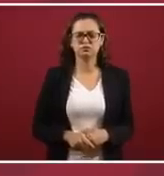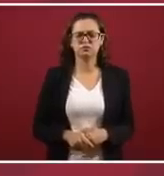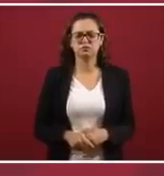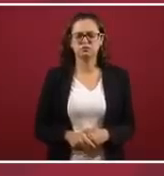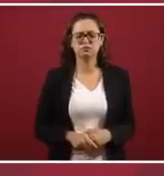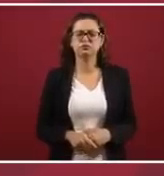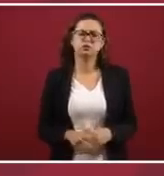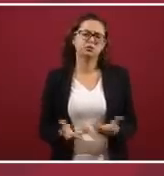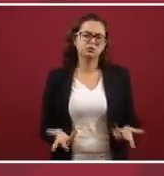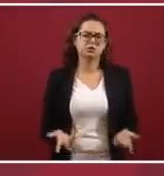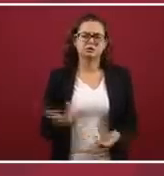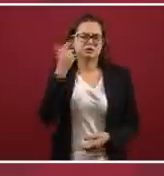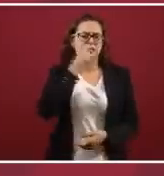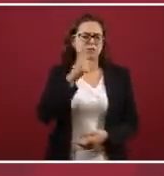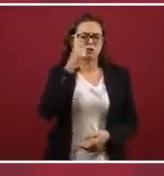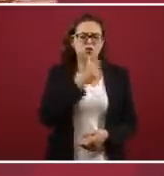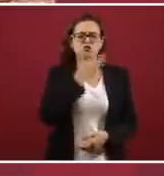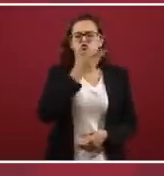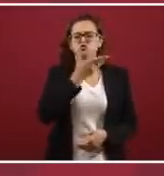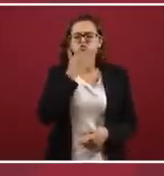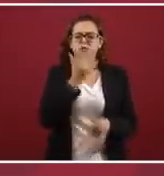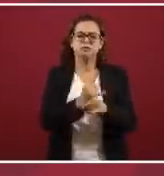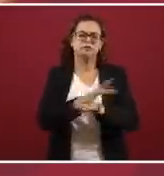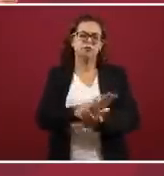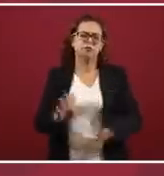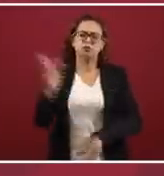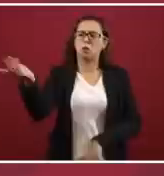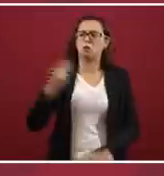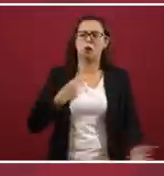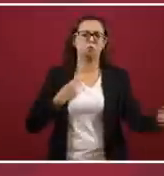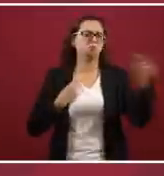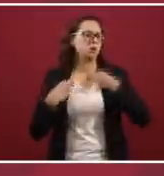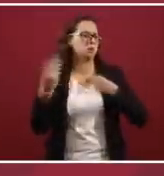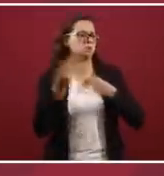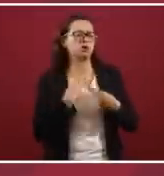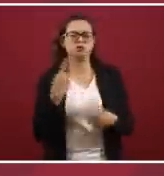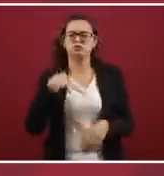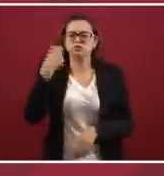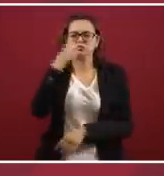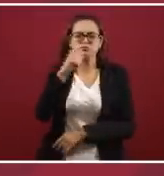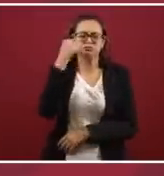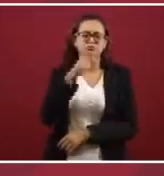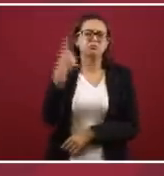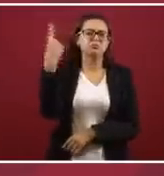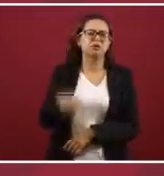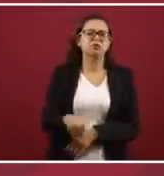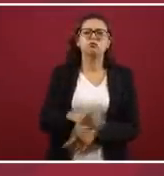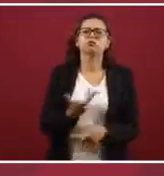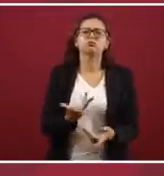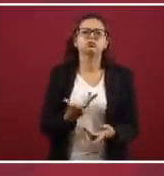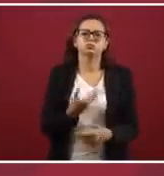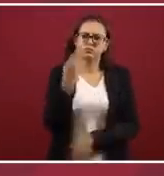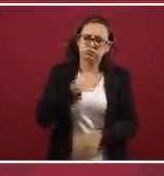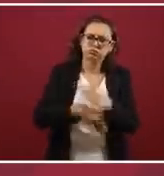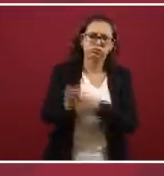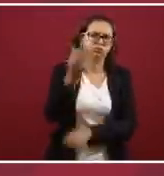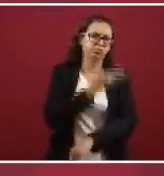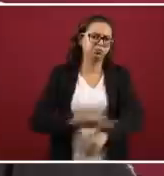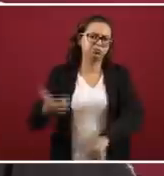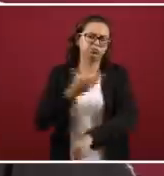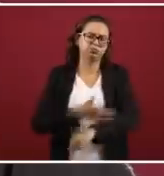presentan la información. Y ya dije, instruyo a que se le dé